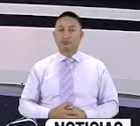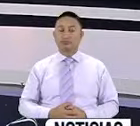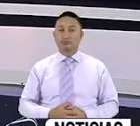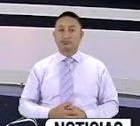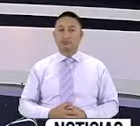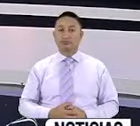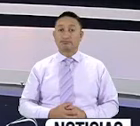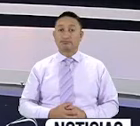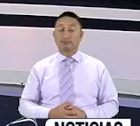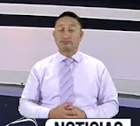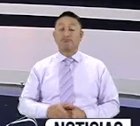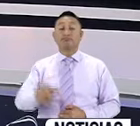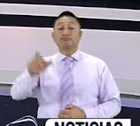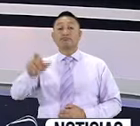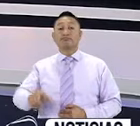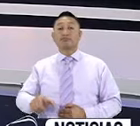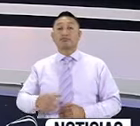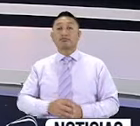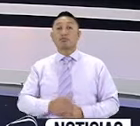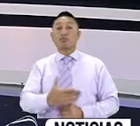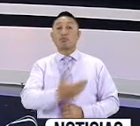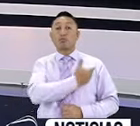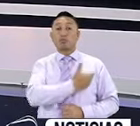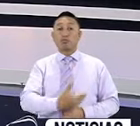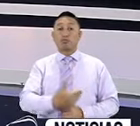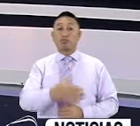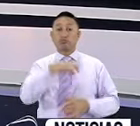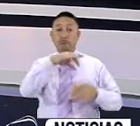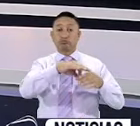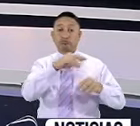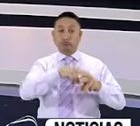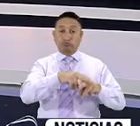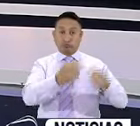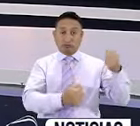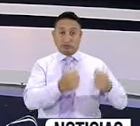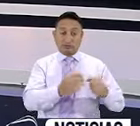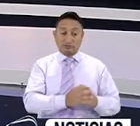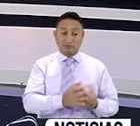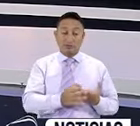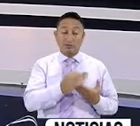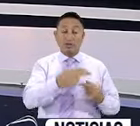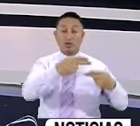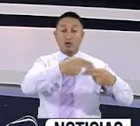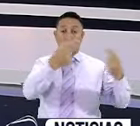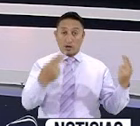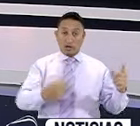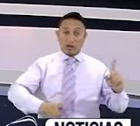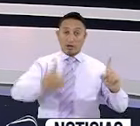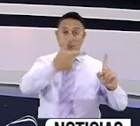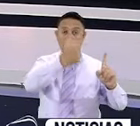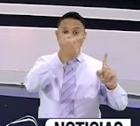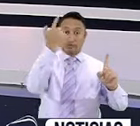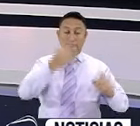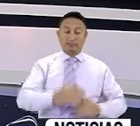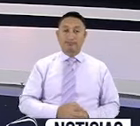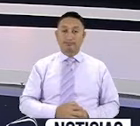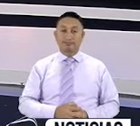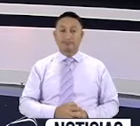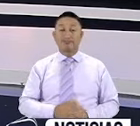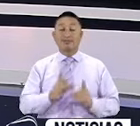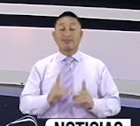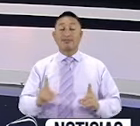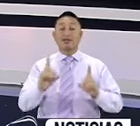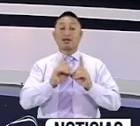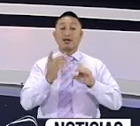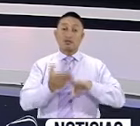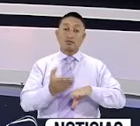Sicarios asesinaron al presidente de una cooperativa de taxis del cantón Huaquillas, en la provincia del Oro. Según datos preliminares, la